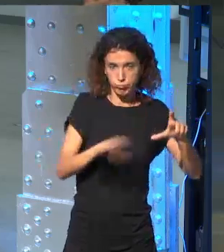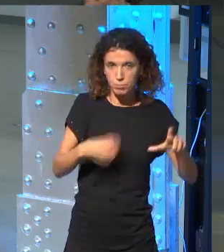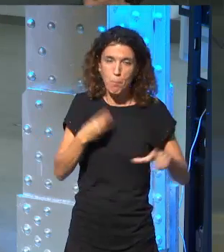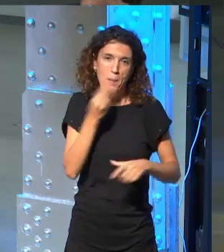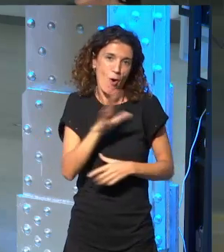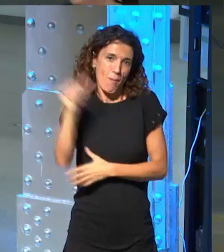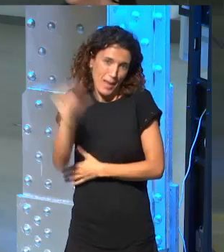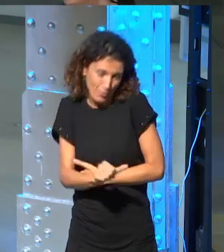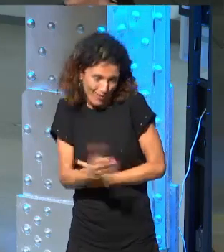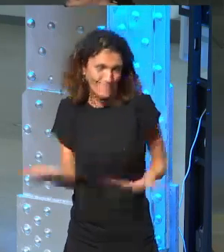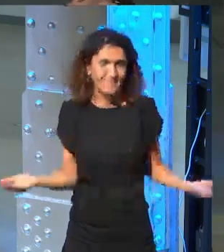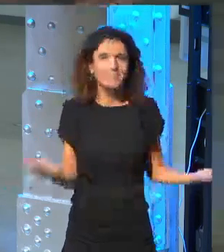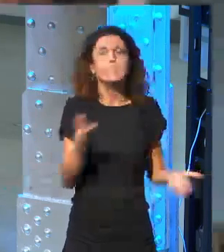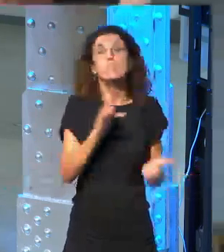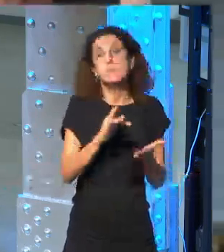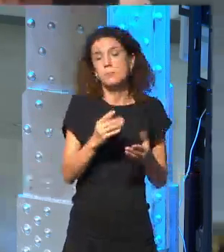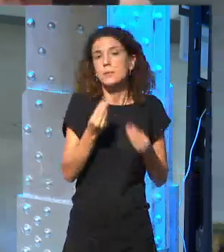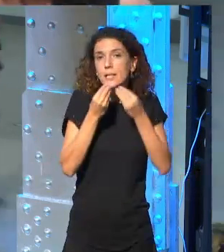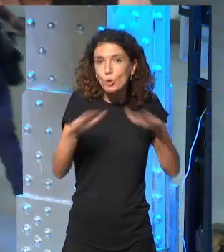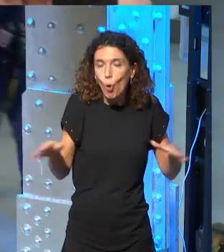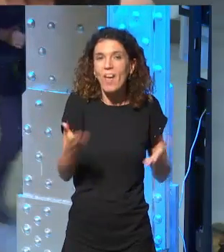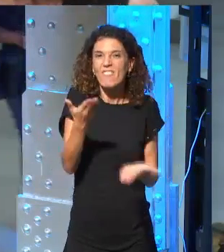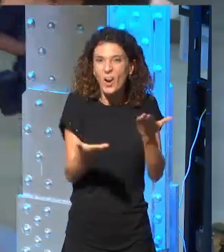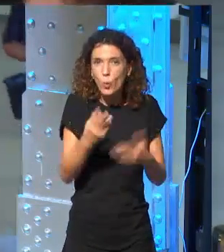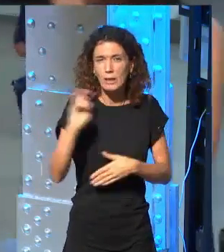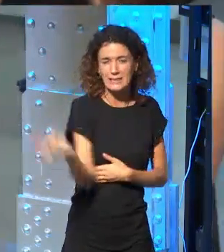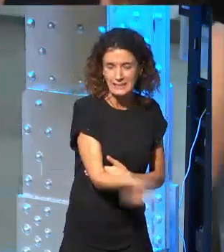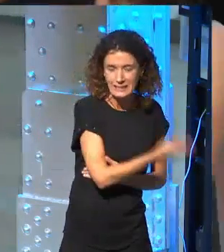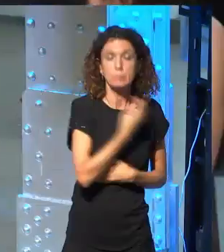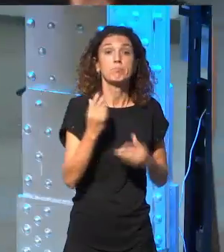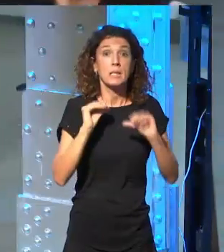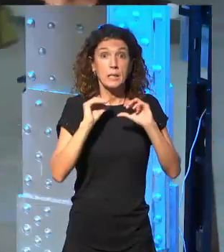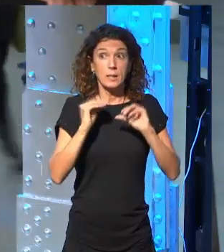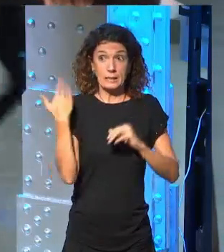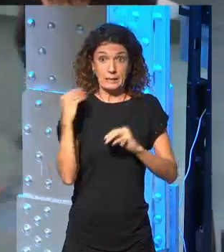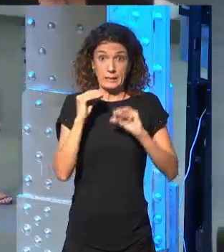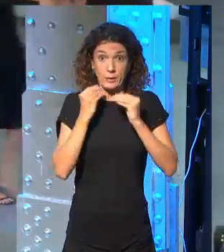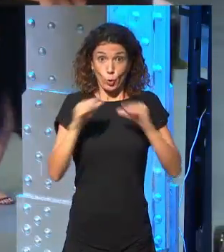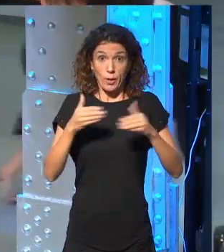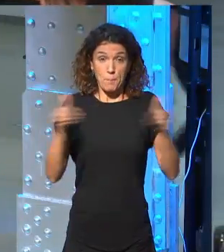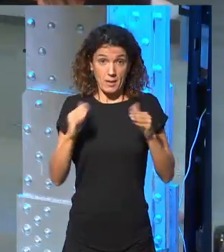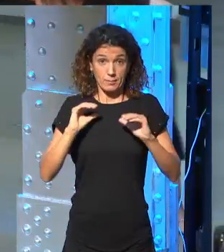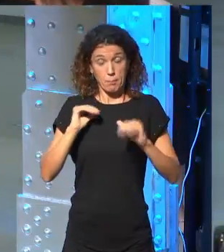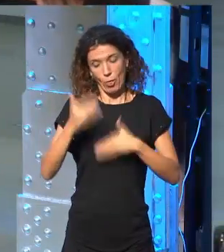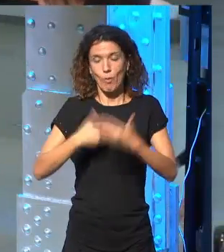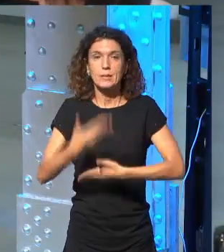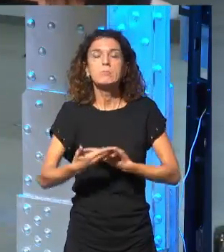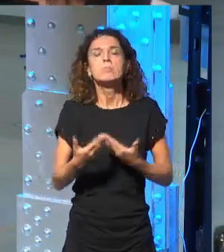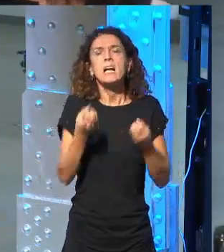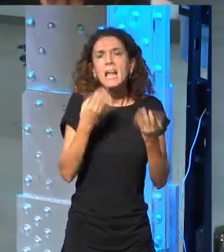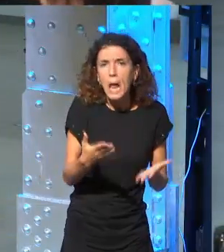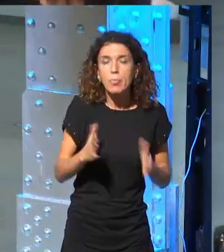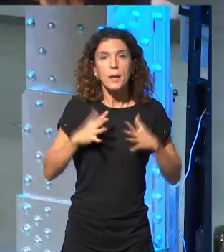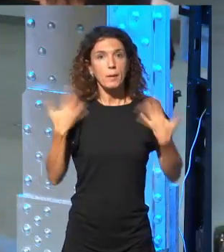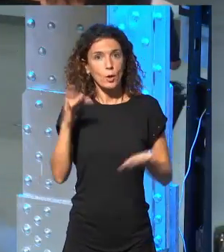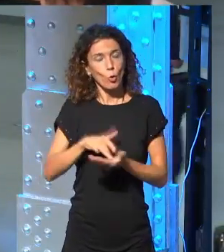decir. También había hecho la historia de la báscula, y lo fuimos comentando, y cuando empezó con esta historia, pues bueno, lo íbamos comentando y qué tal, y